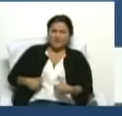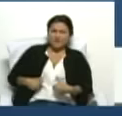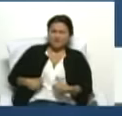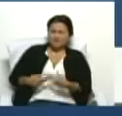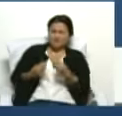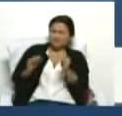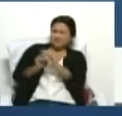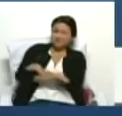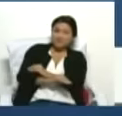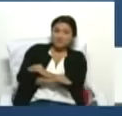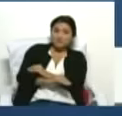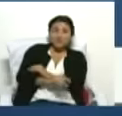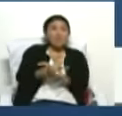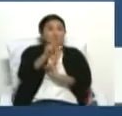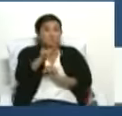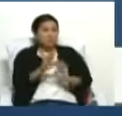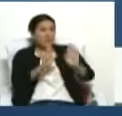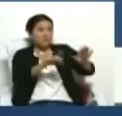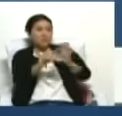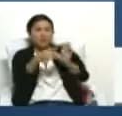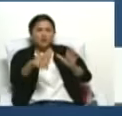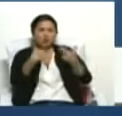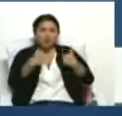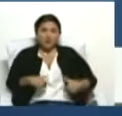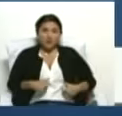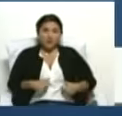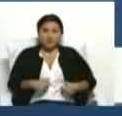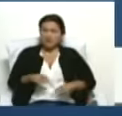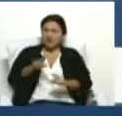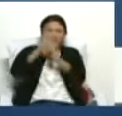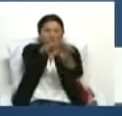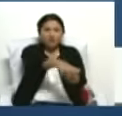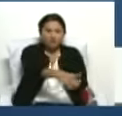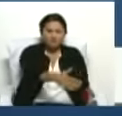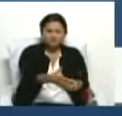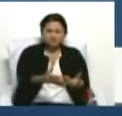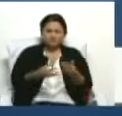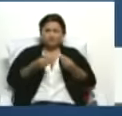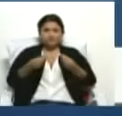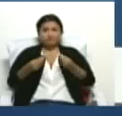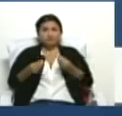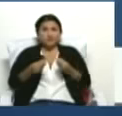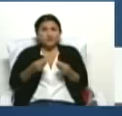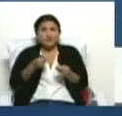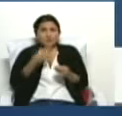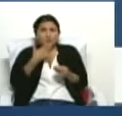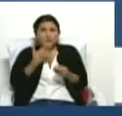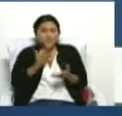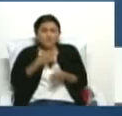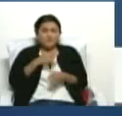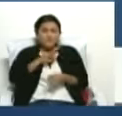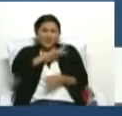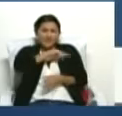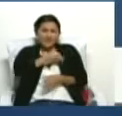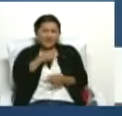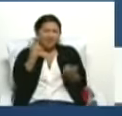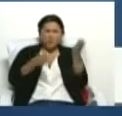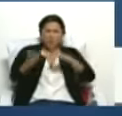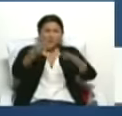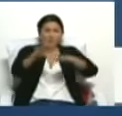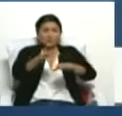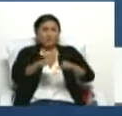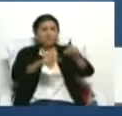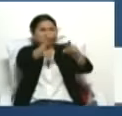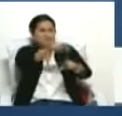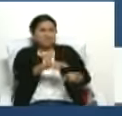en el que es verdadero cuando defiende, por ejemplo, lo que está ocurriendo con la masacre del genocidio en Palestina. Ese entonces dicen,